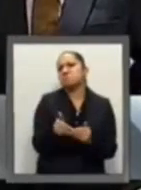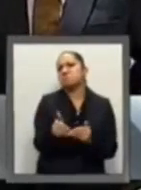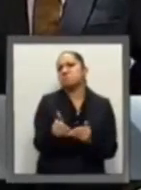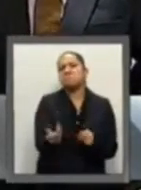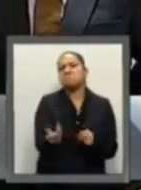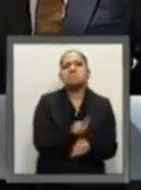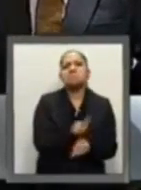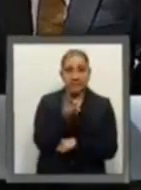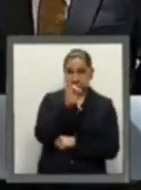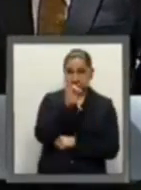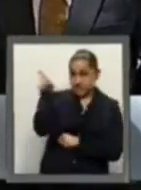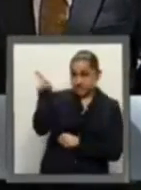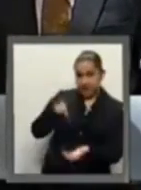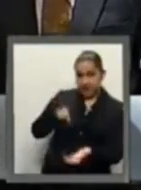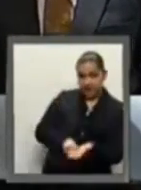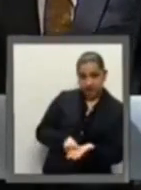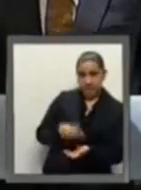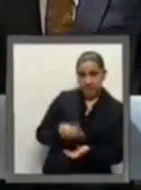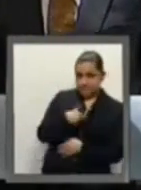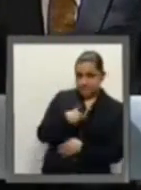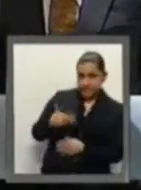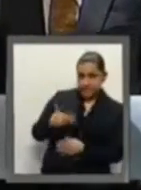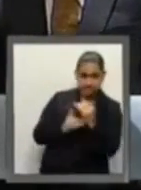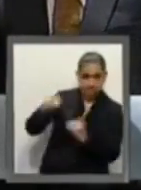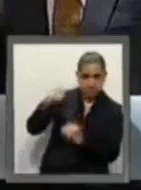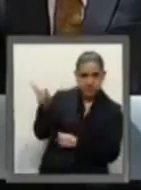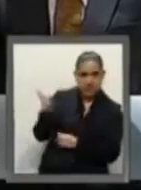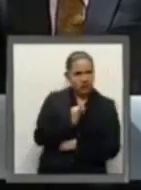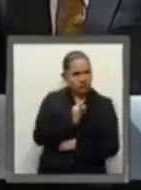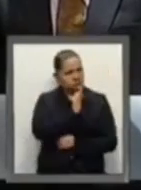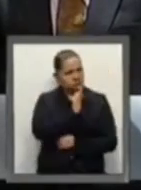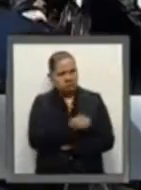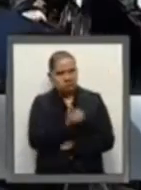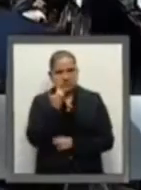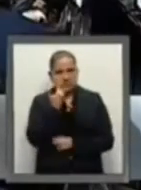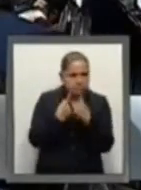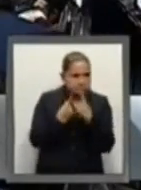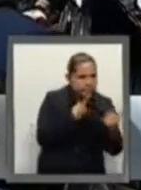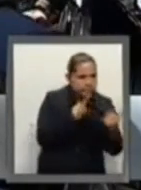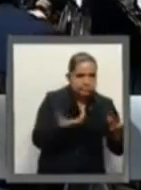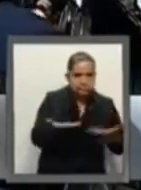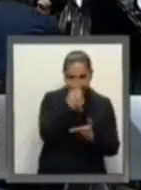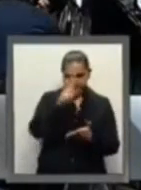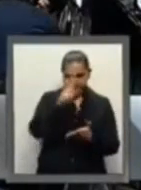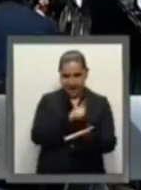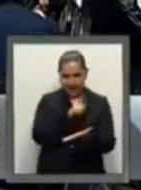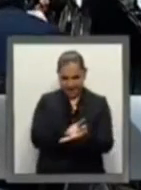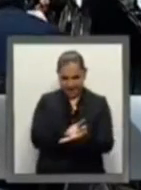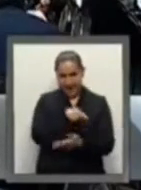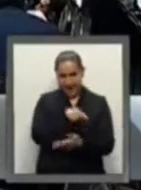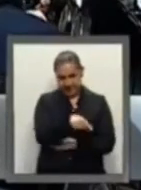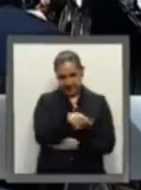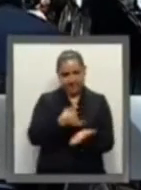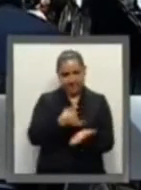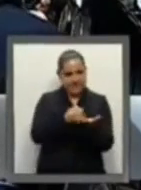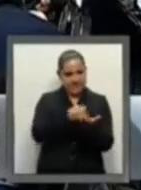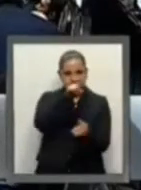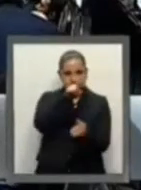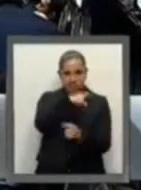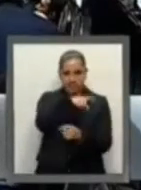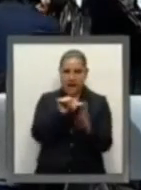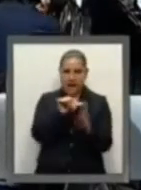para derogar los artículos transitorios de la ley de ingresos simple y sencillamente